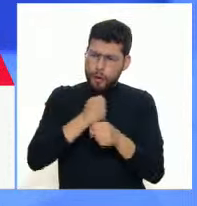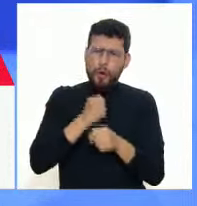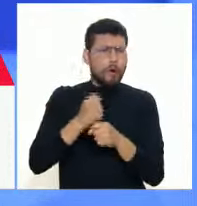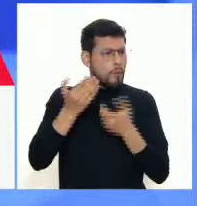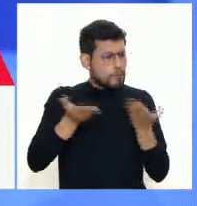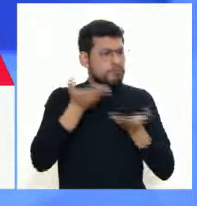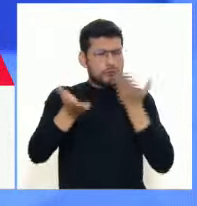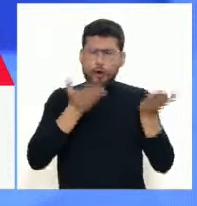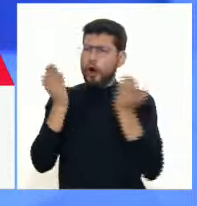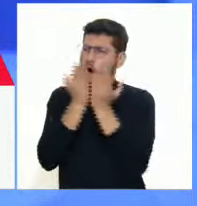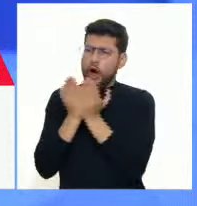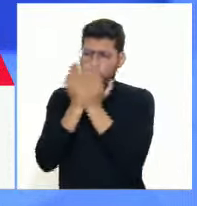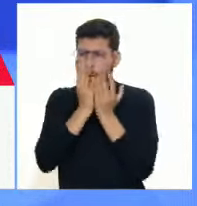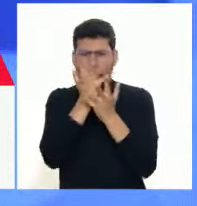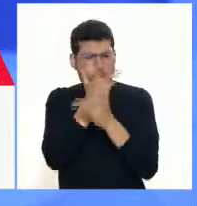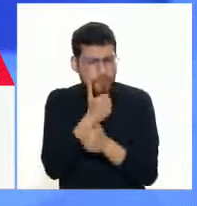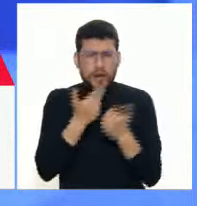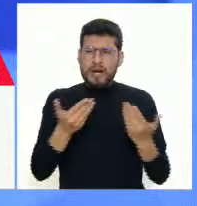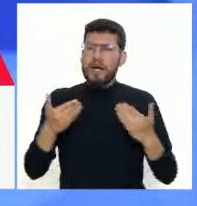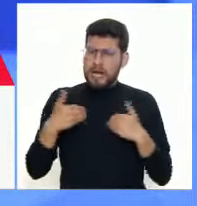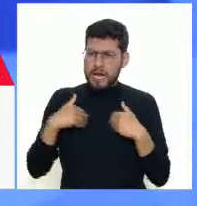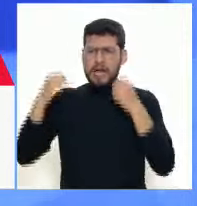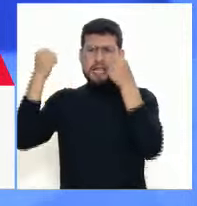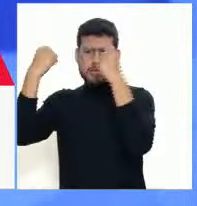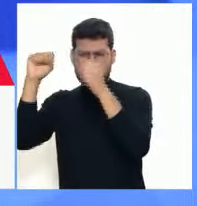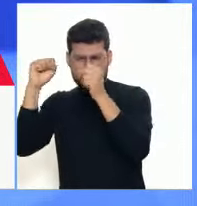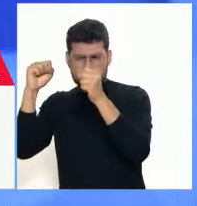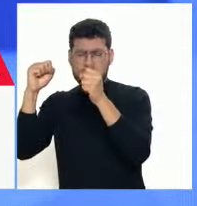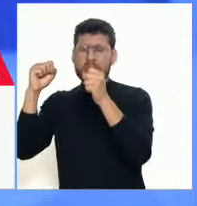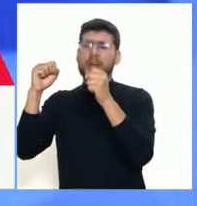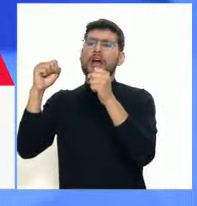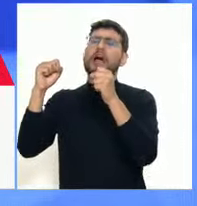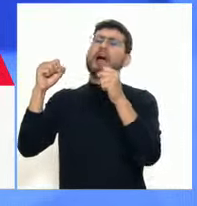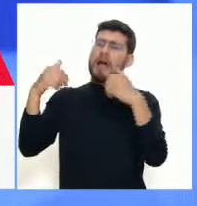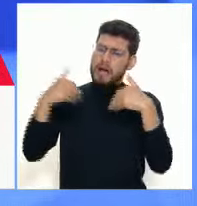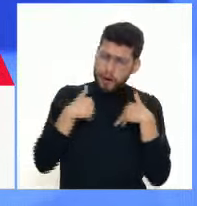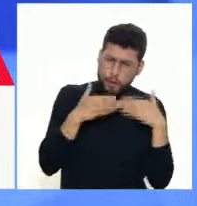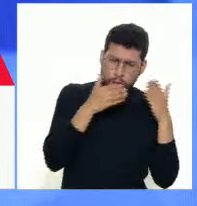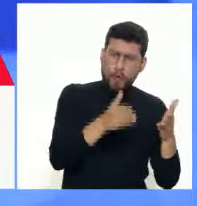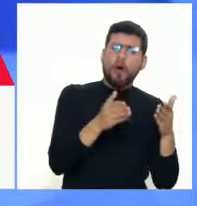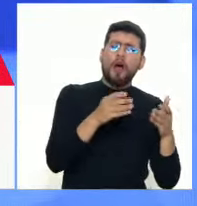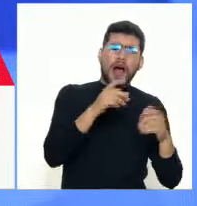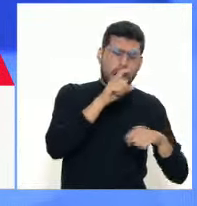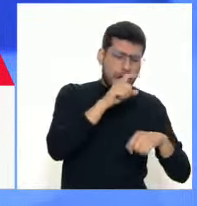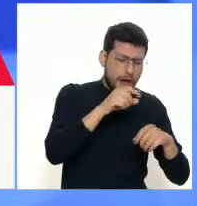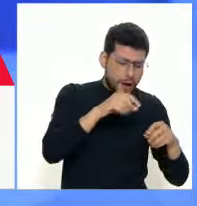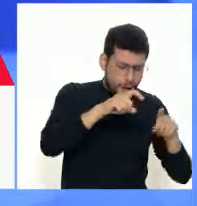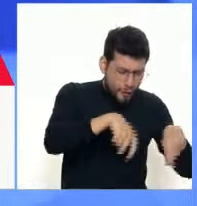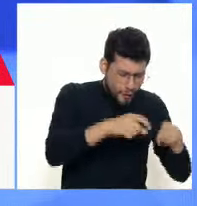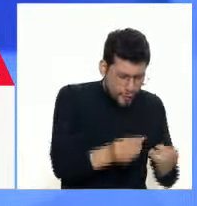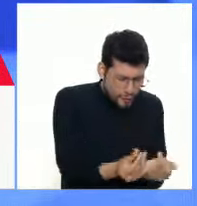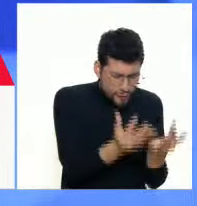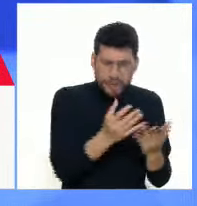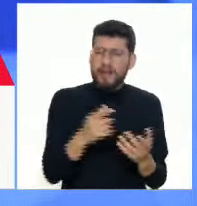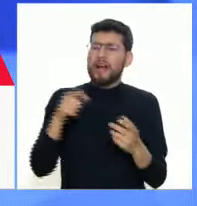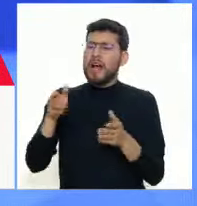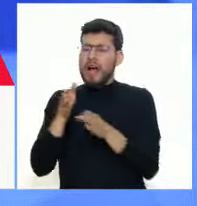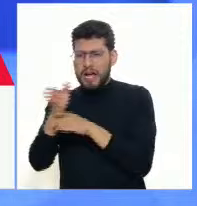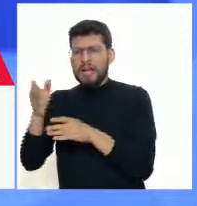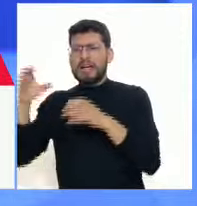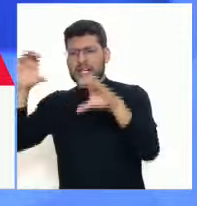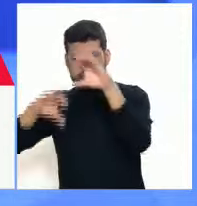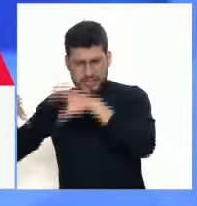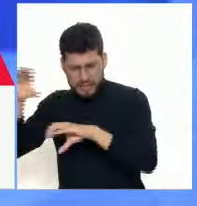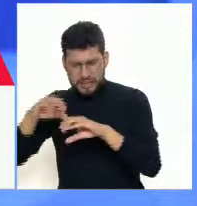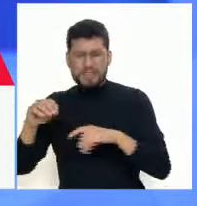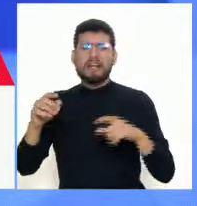bonitos en el que tenemos área deportiva, área de huerto, área de ciencia,